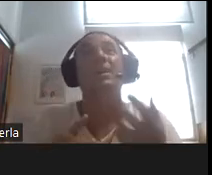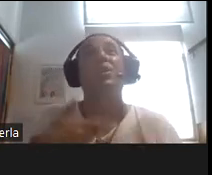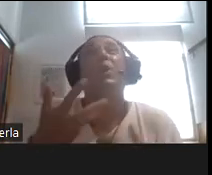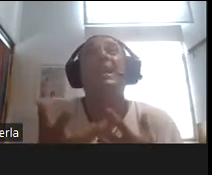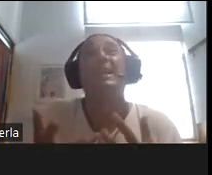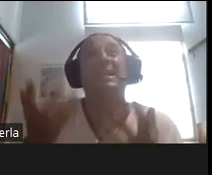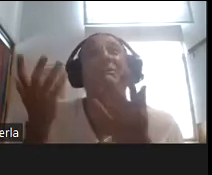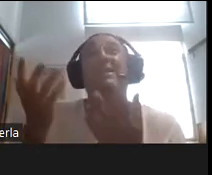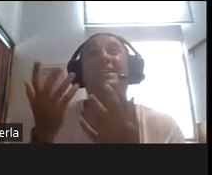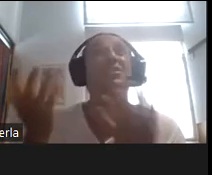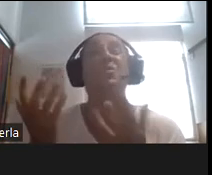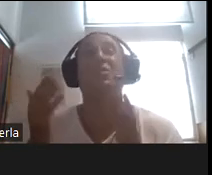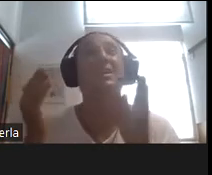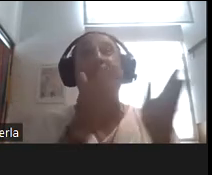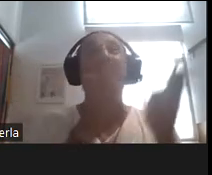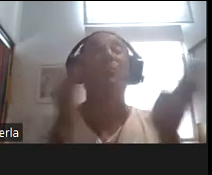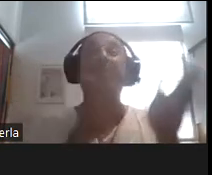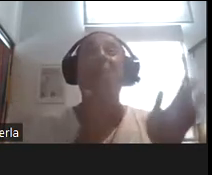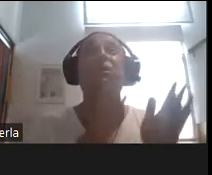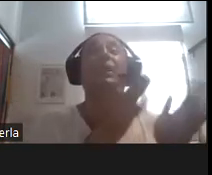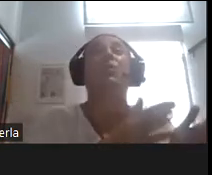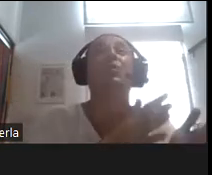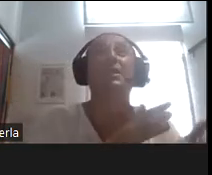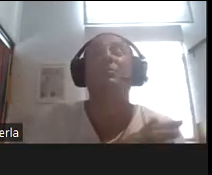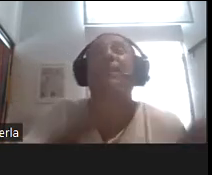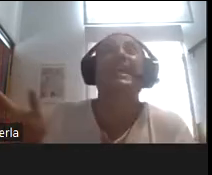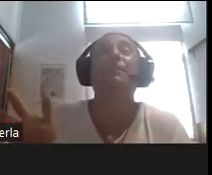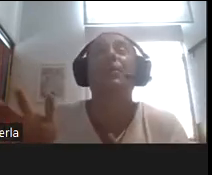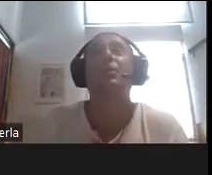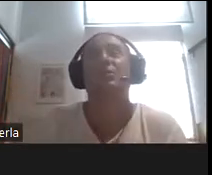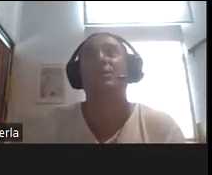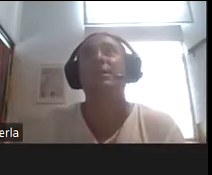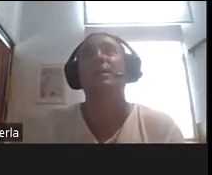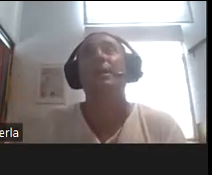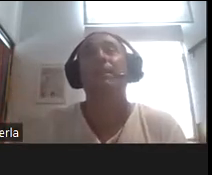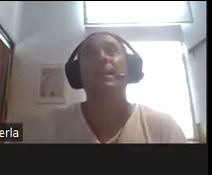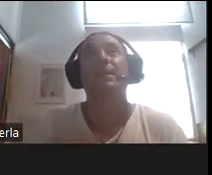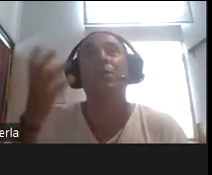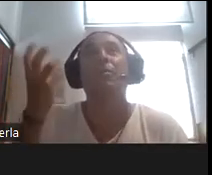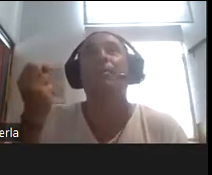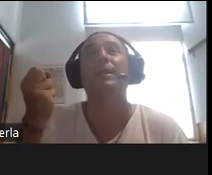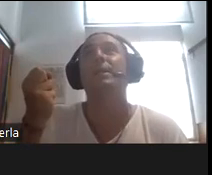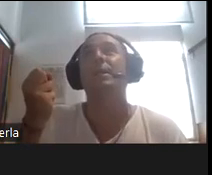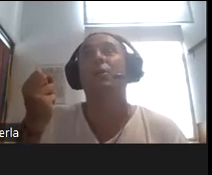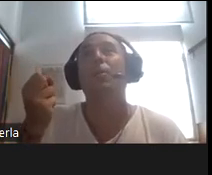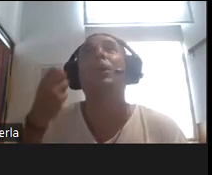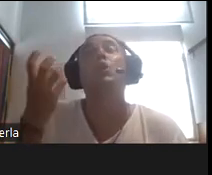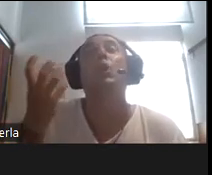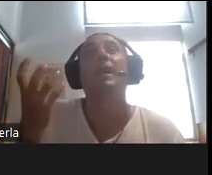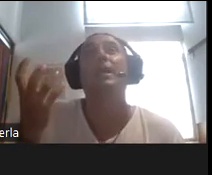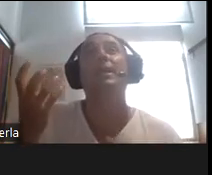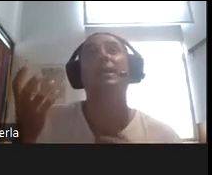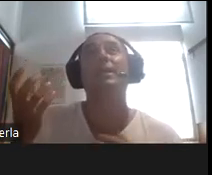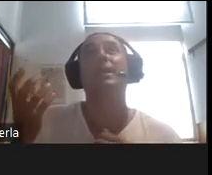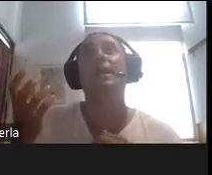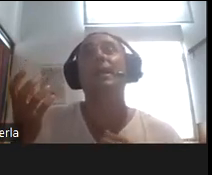Entonces, duele, el cerebro te dice, no, vamos por este camino que ya conocemos, ¿para qué ir por el otro? Esa es la explicación como más, como